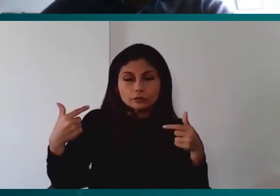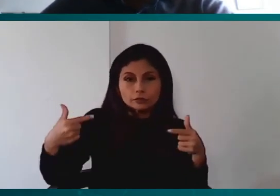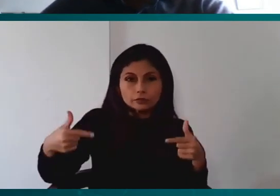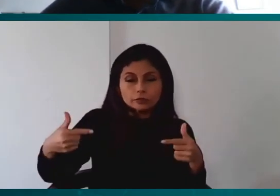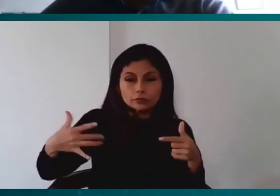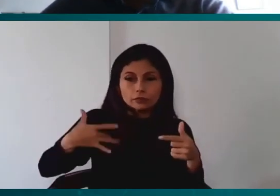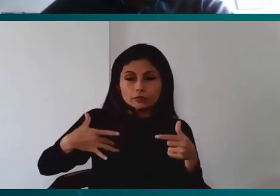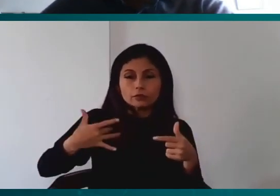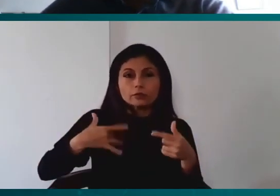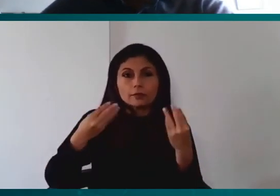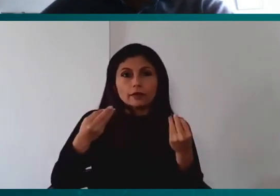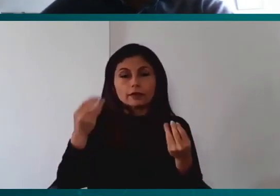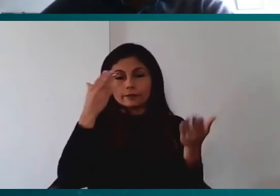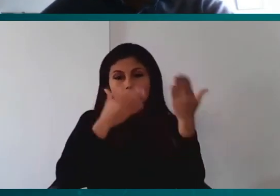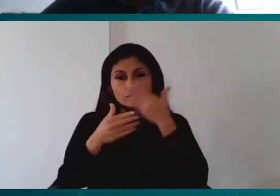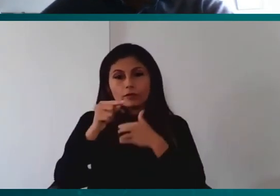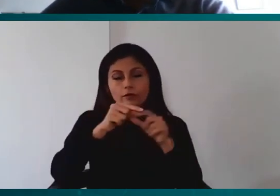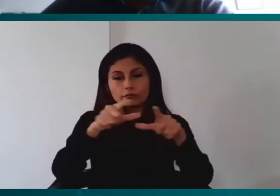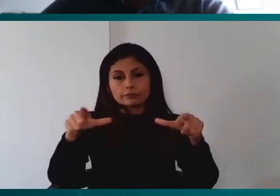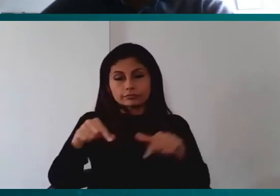planta.